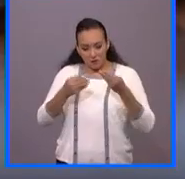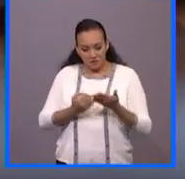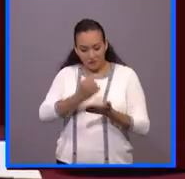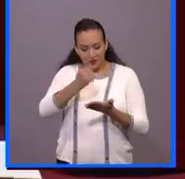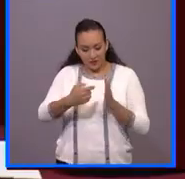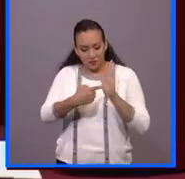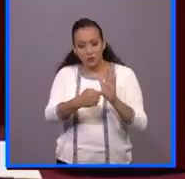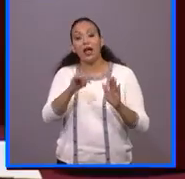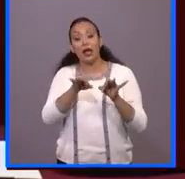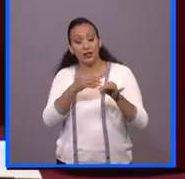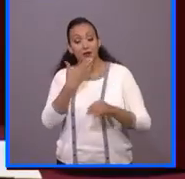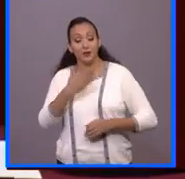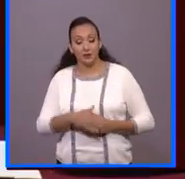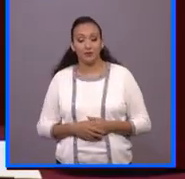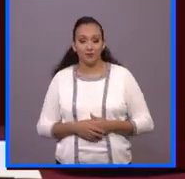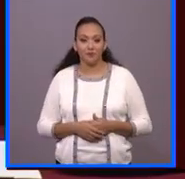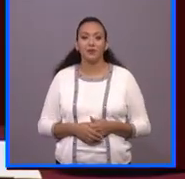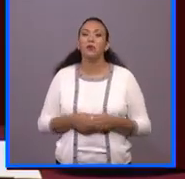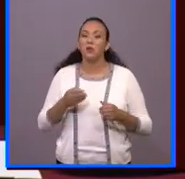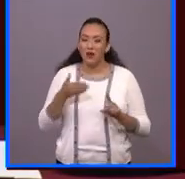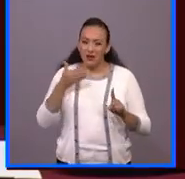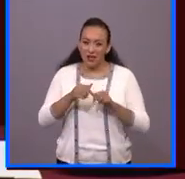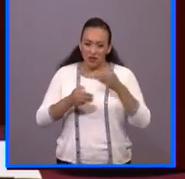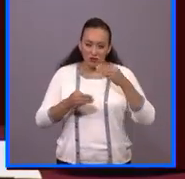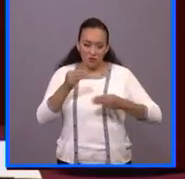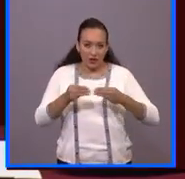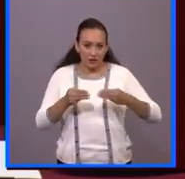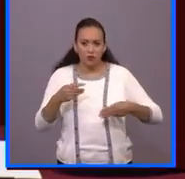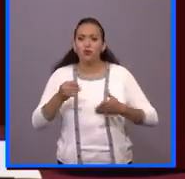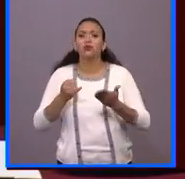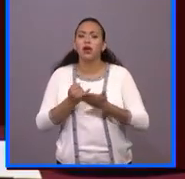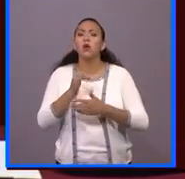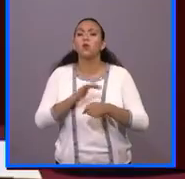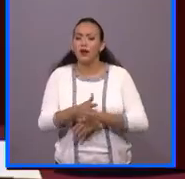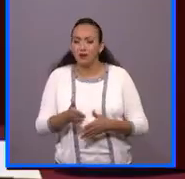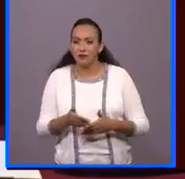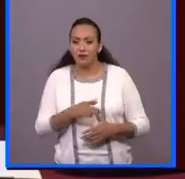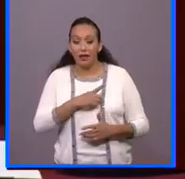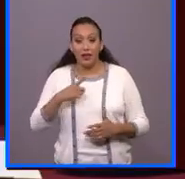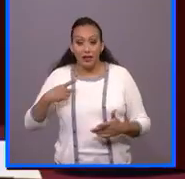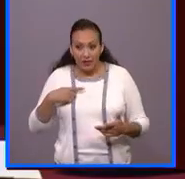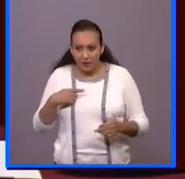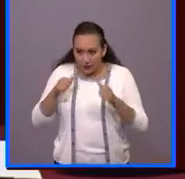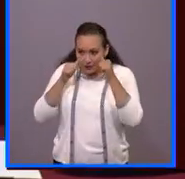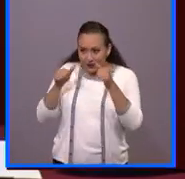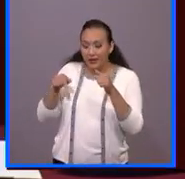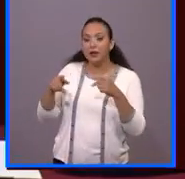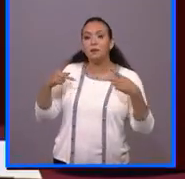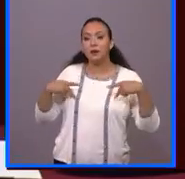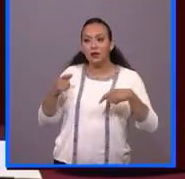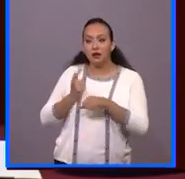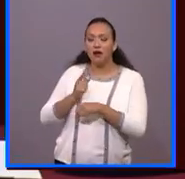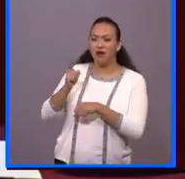decisiones. Debe ser una preocupación central de los magistrados que sus decisiones no sean percibidas, subrayo, percibidas por la ciudadanía